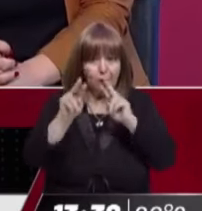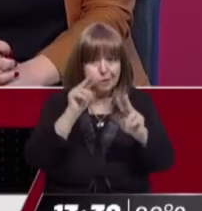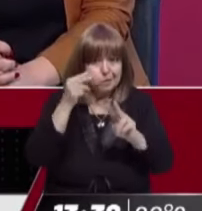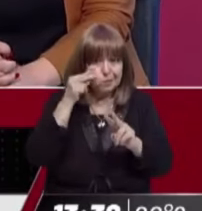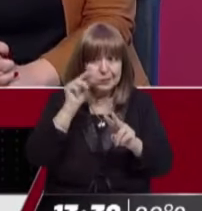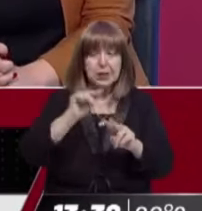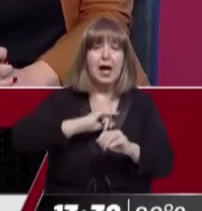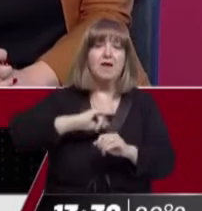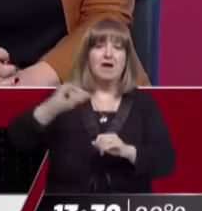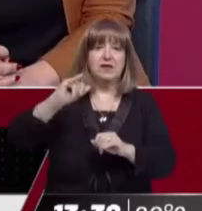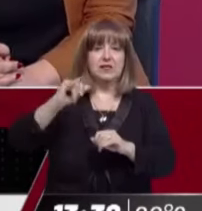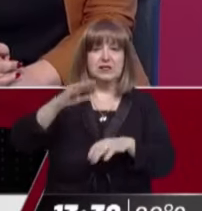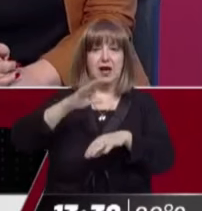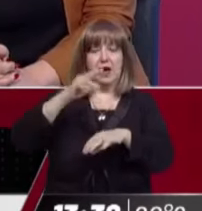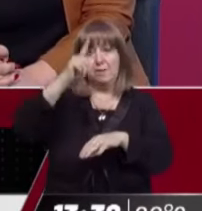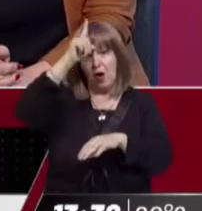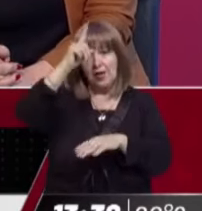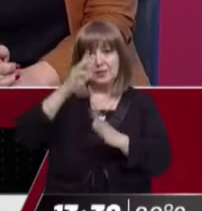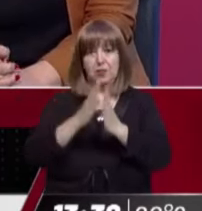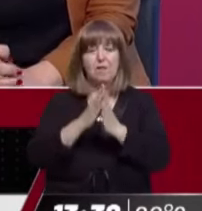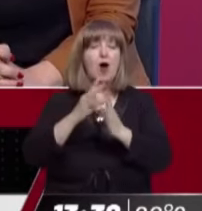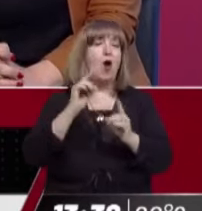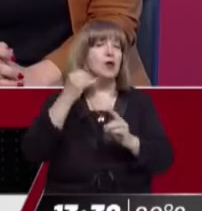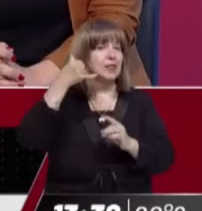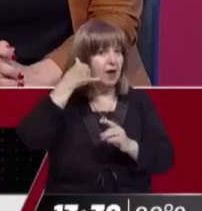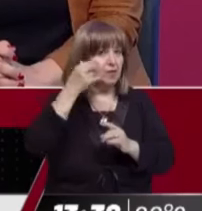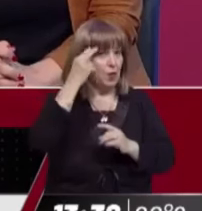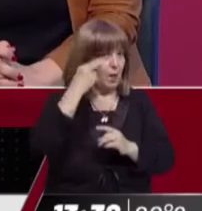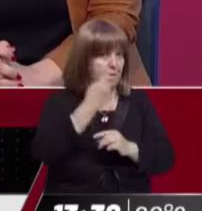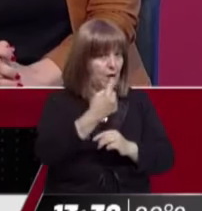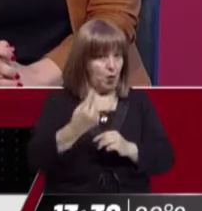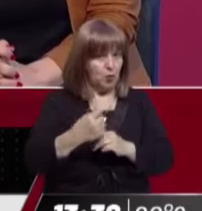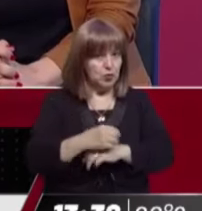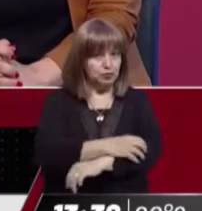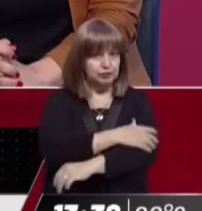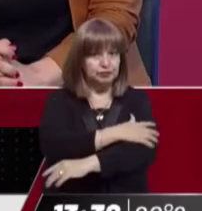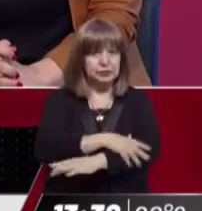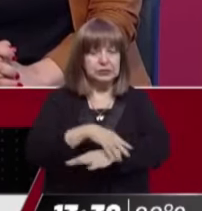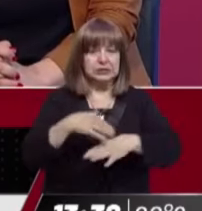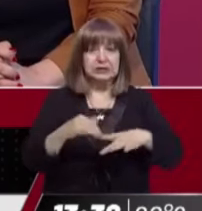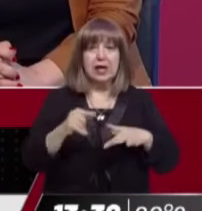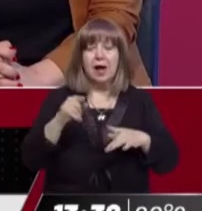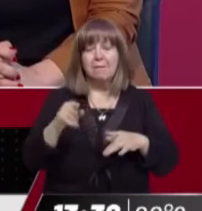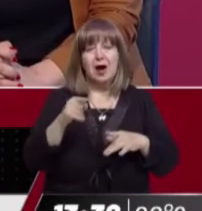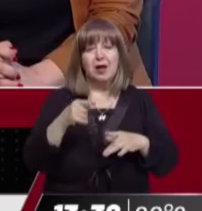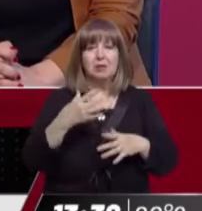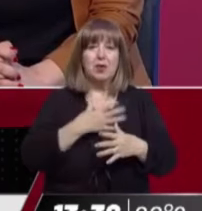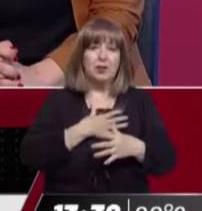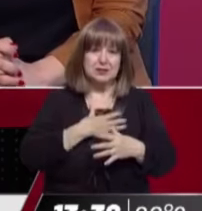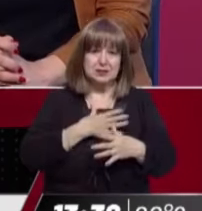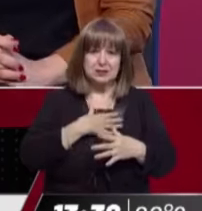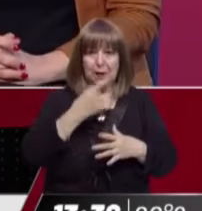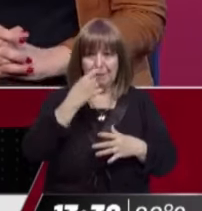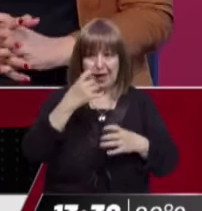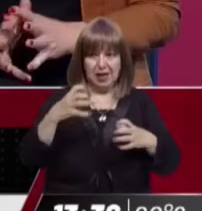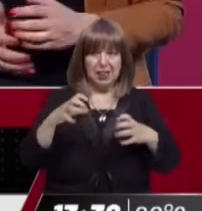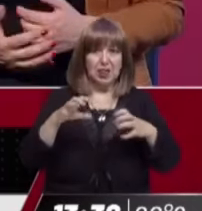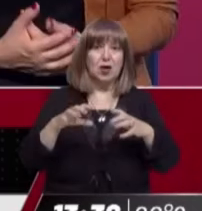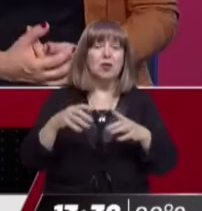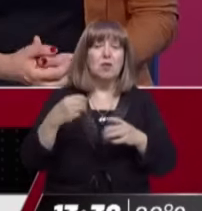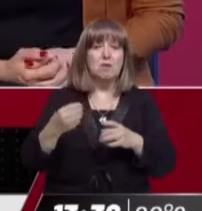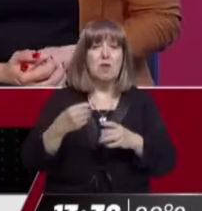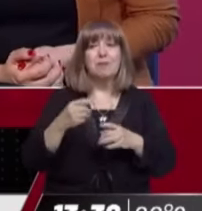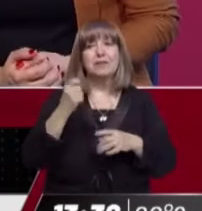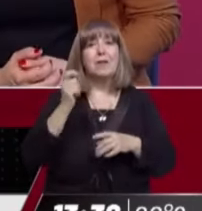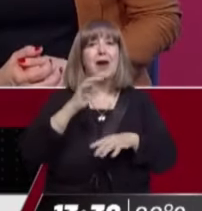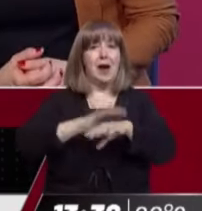cercana, porque la verdad es que hay que dar con los responsables de esto, ¿no? Totalmente. Es lo que justamente ellos pedían también y bueno, además